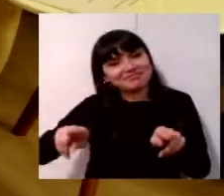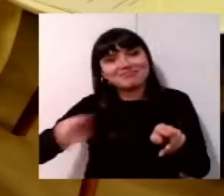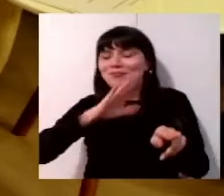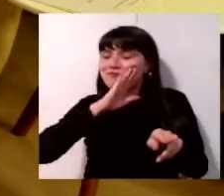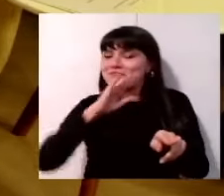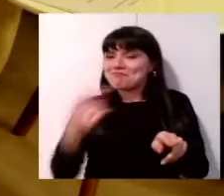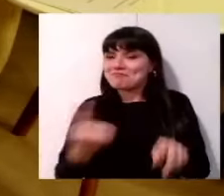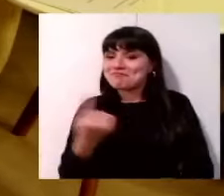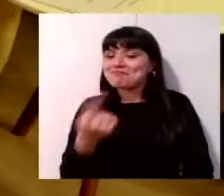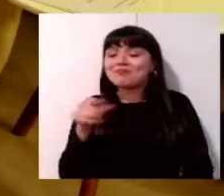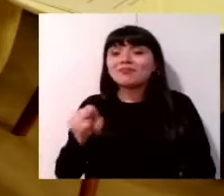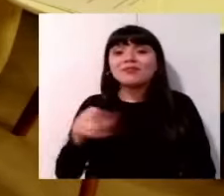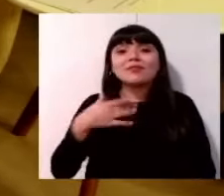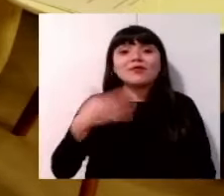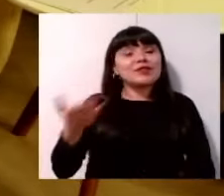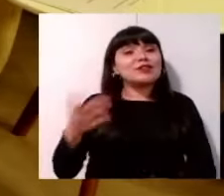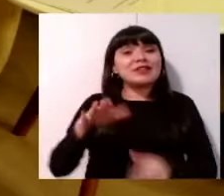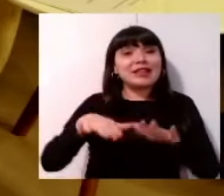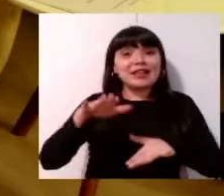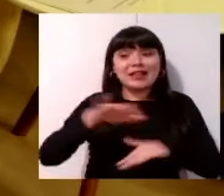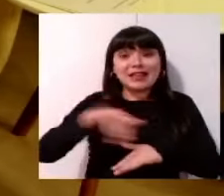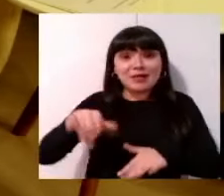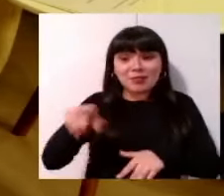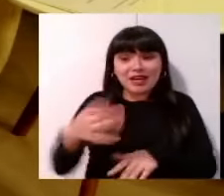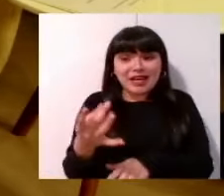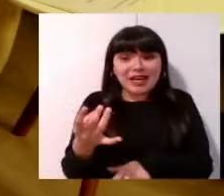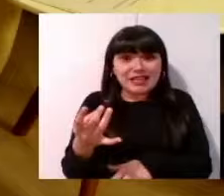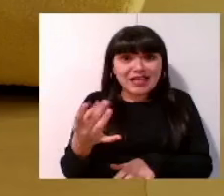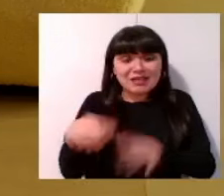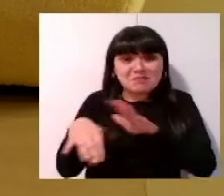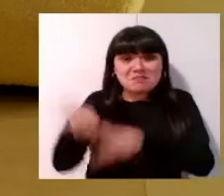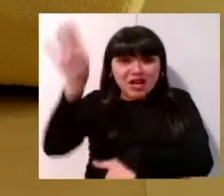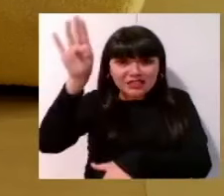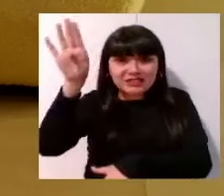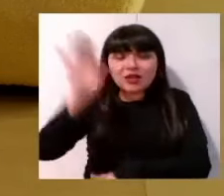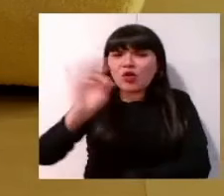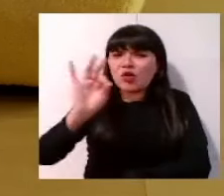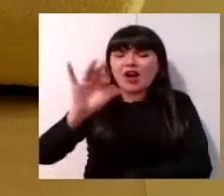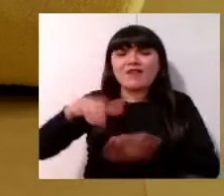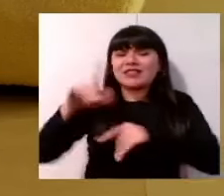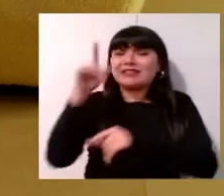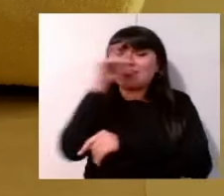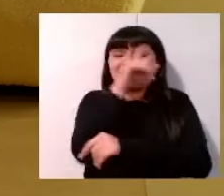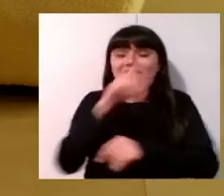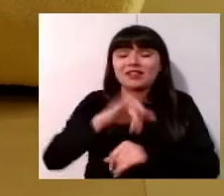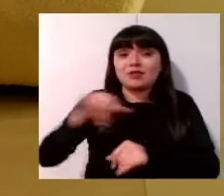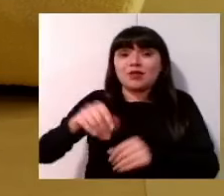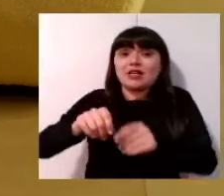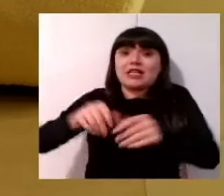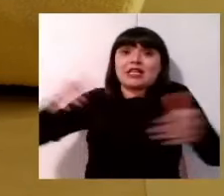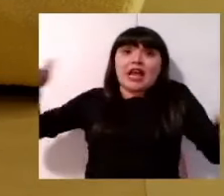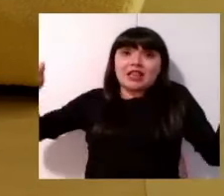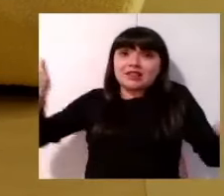edad, ya, cuesta mucho después. ¿A qué edad tú lo recomiendas? Es que mira, en realidad,